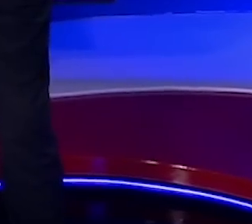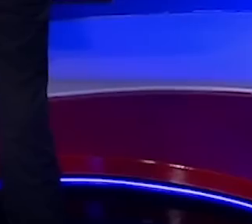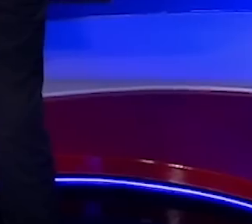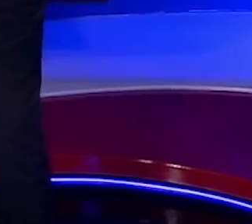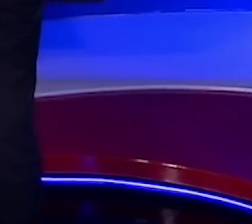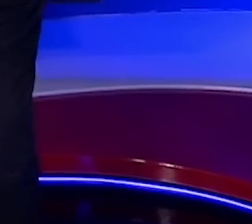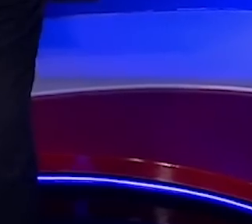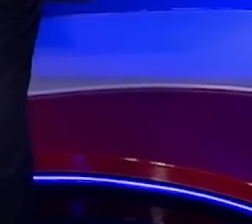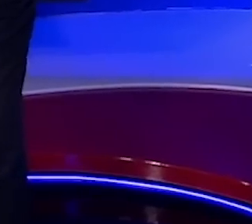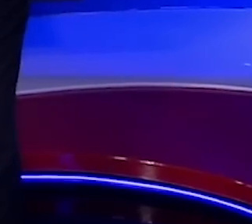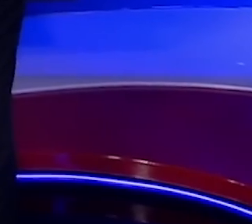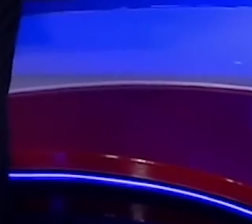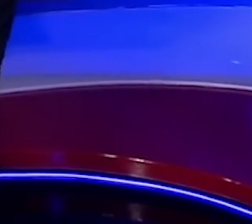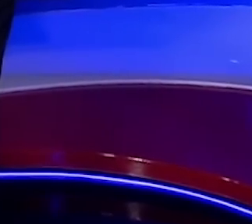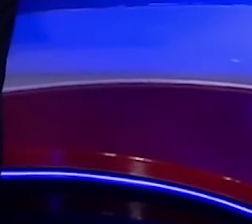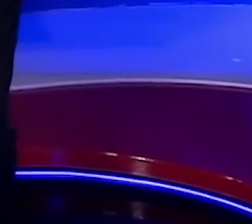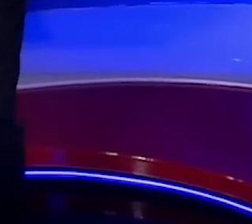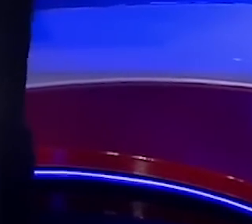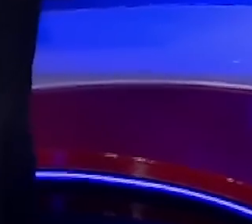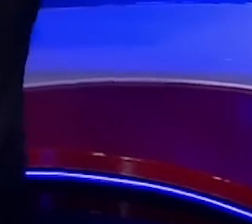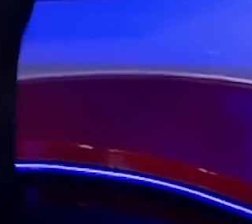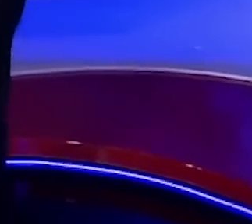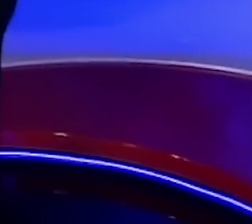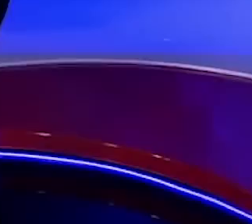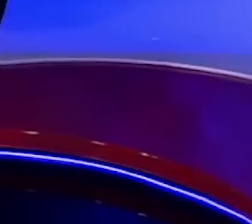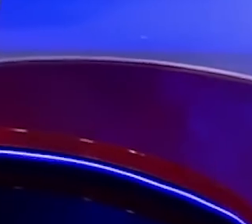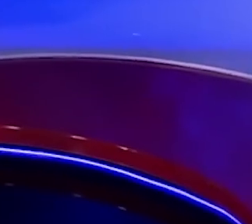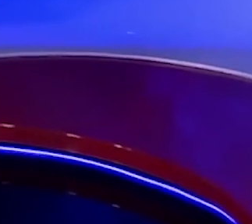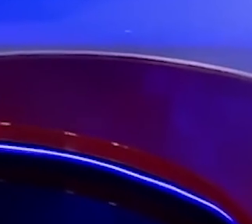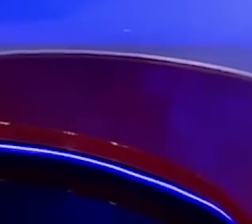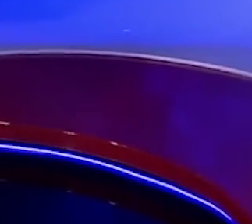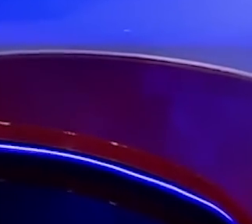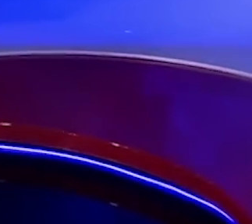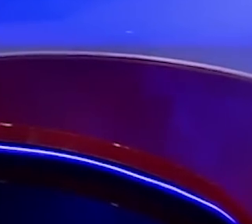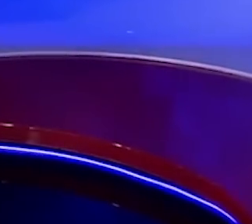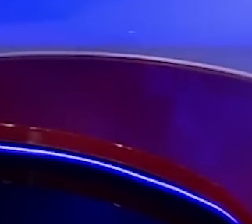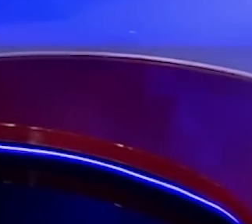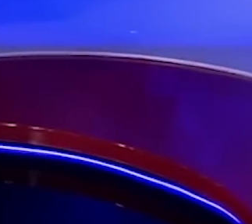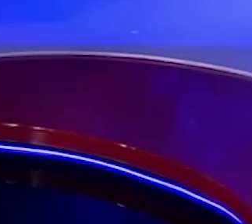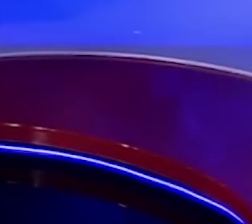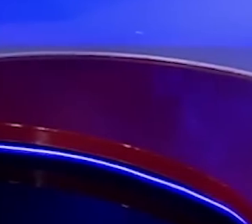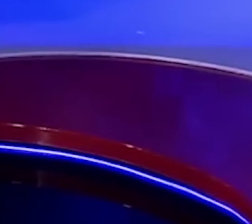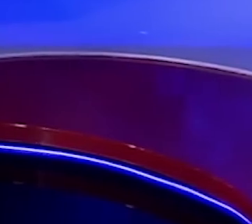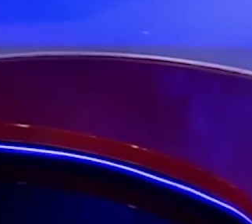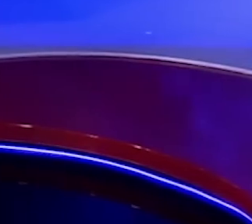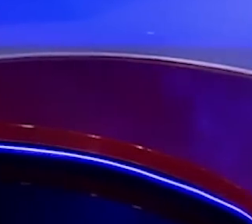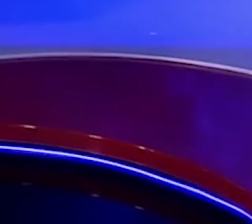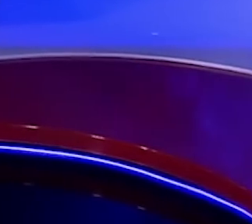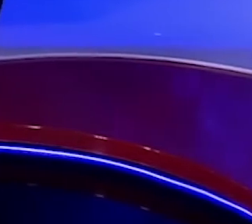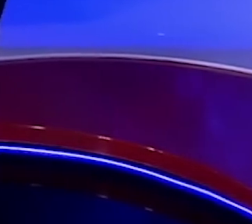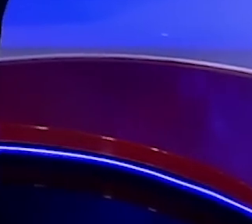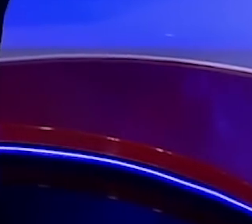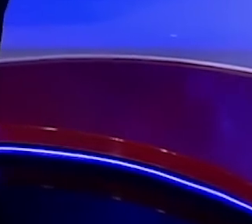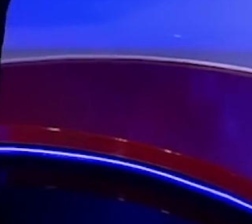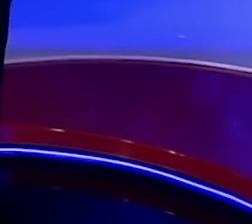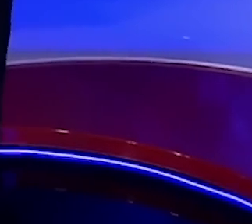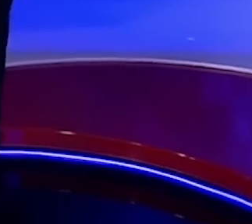Franco. Mauricio, buen día para ti y para todos en casa. Gracias por recibirnos. Les contamos, en resumen,